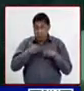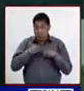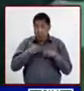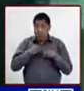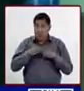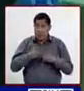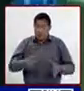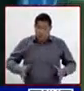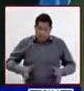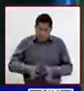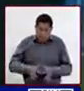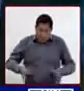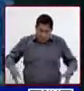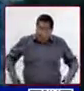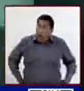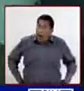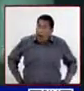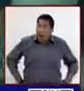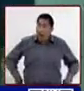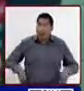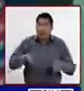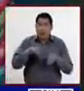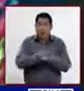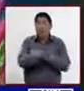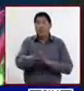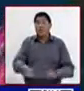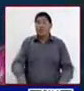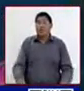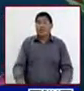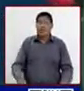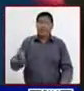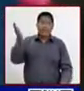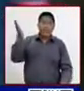algunos pañales. Pasemos y ese es